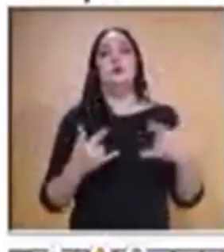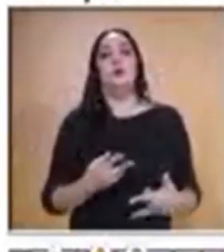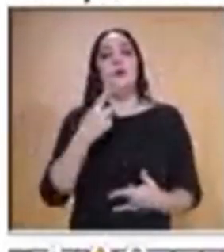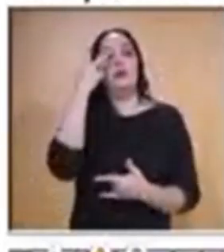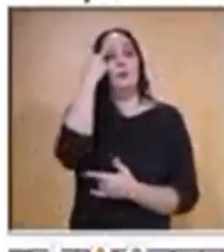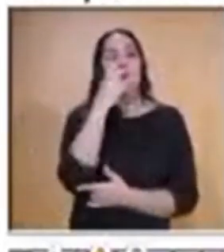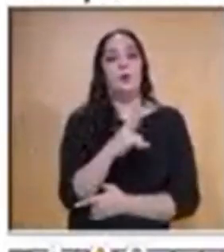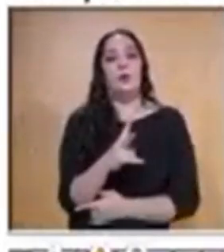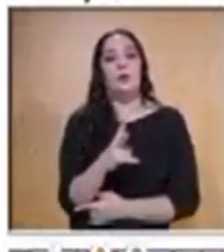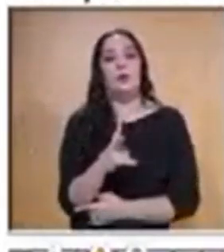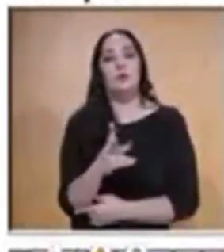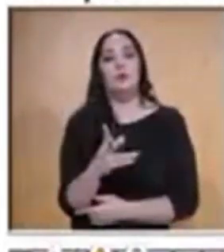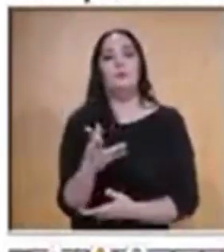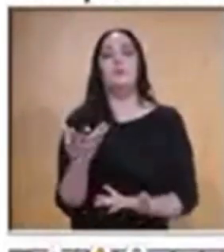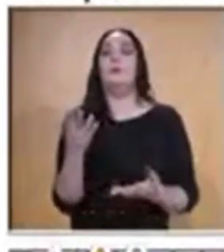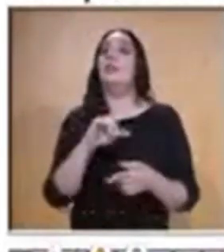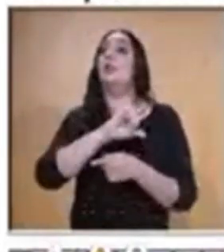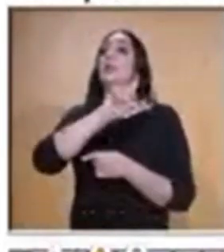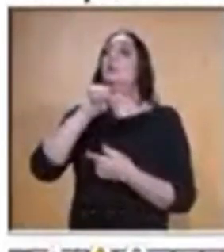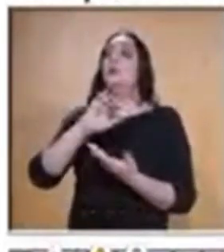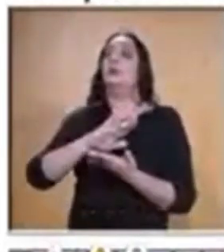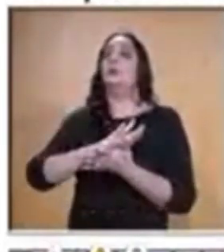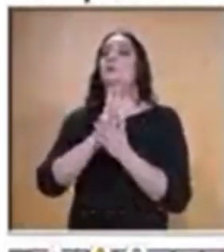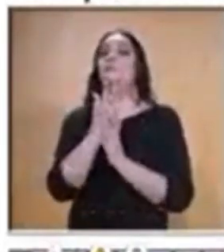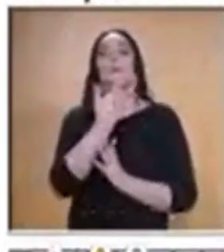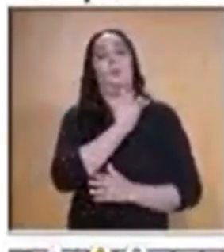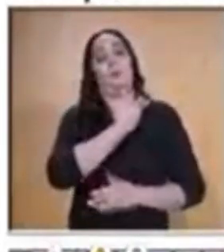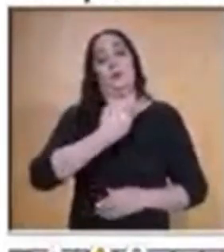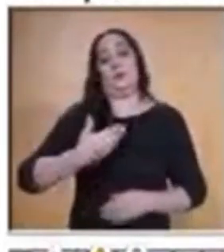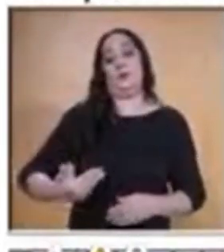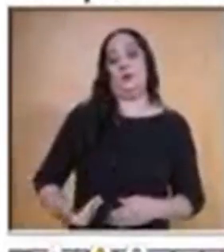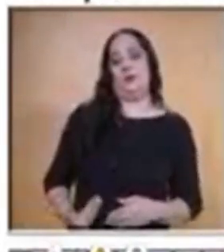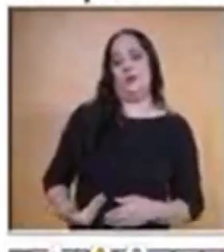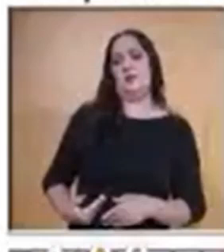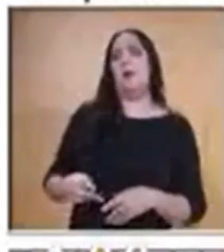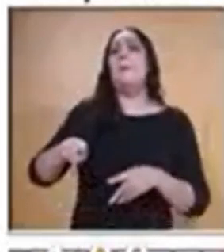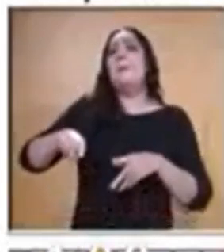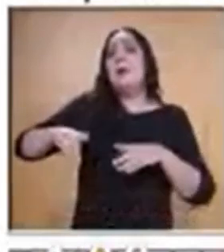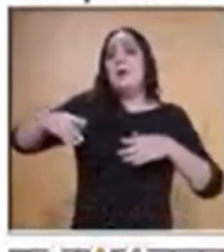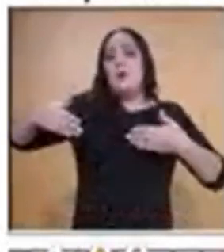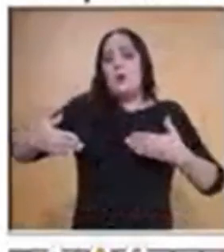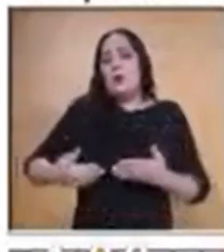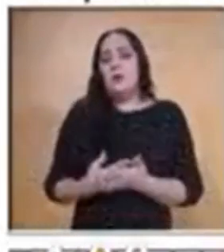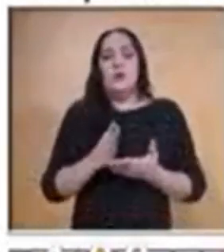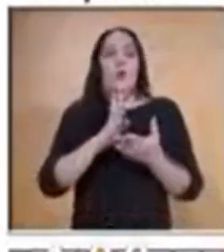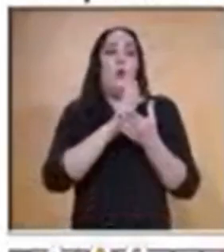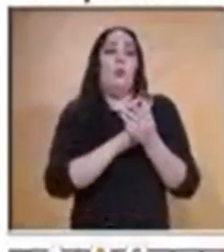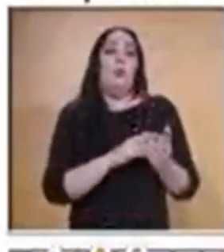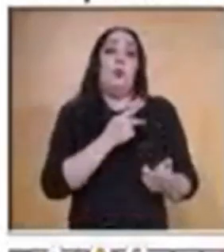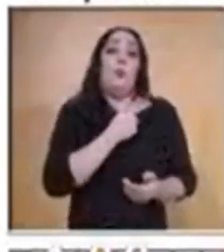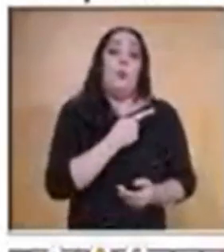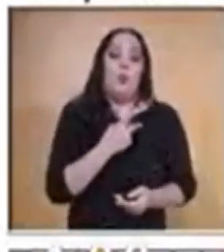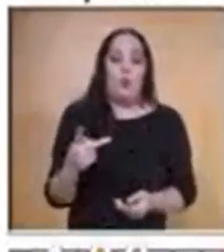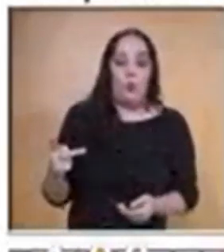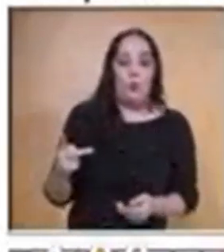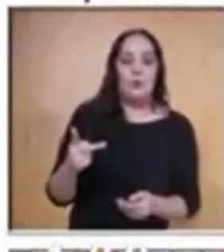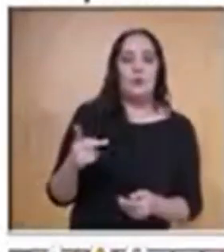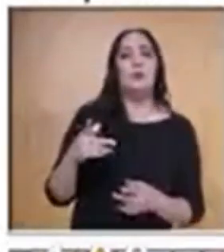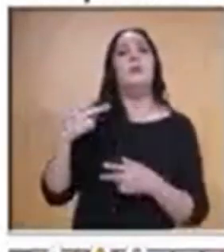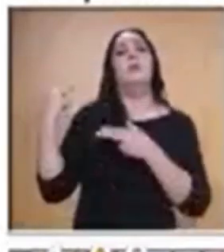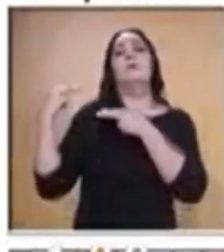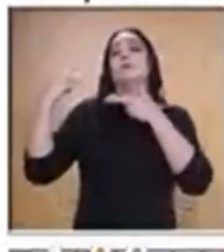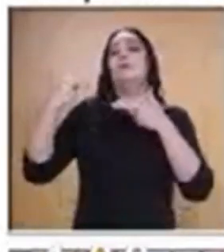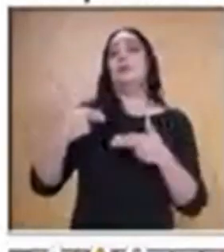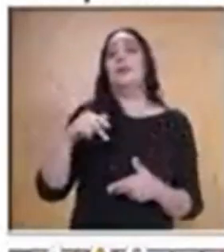se convirtió en presidente de descendencia humilde, orgullosamente de etnia zapoteca. Sus